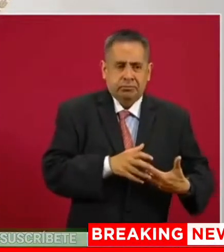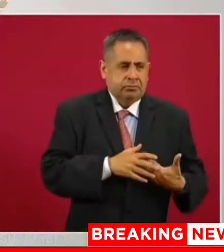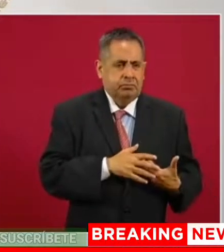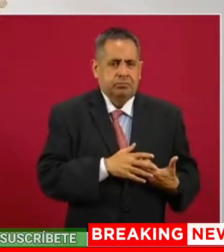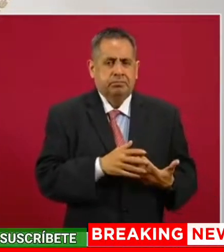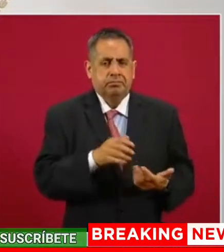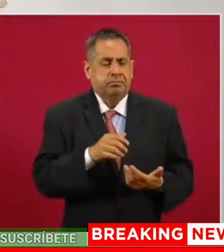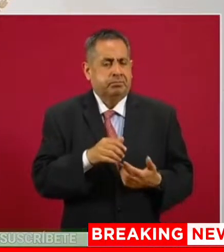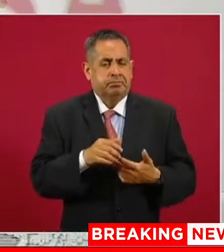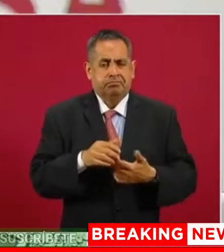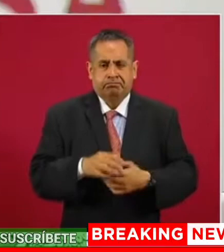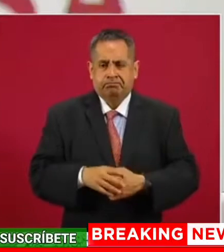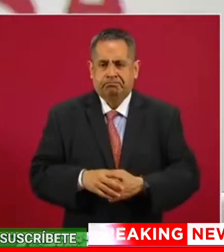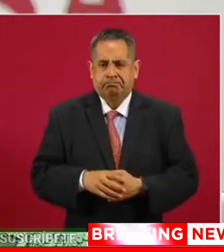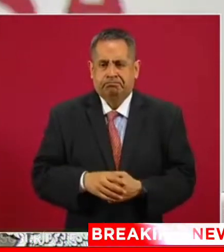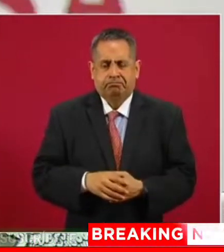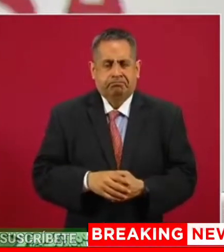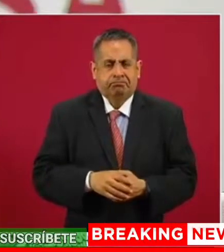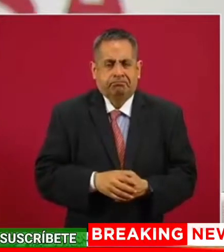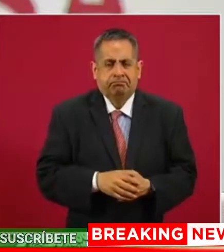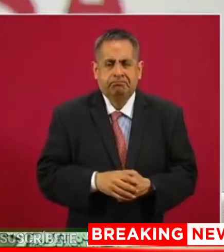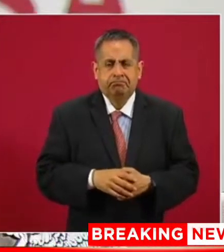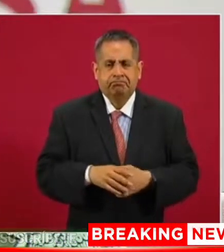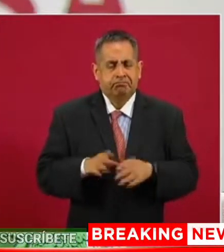que han estado ahí